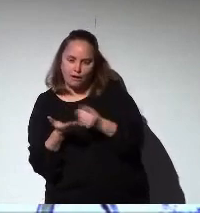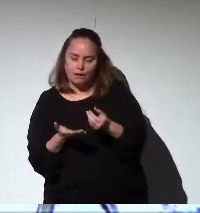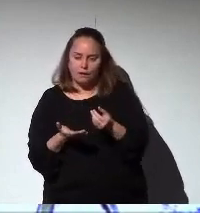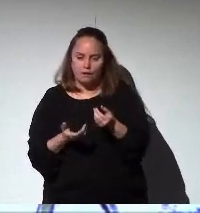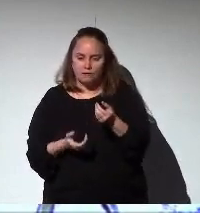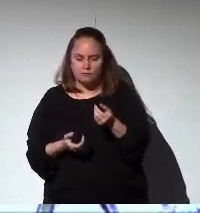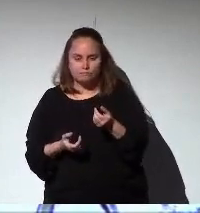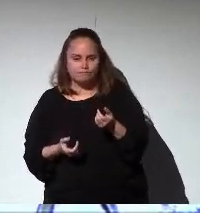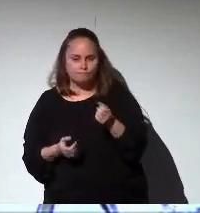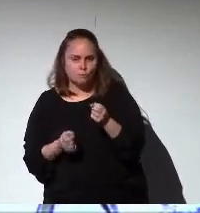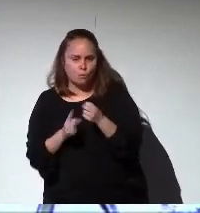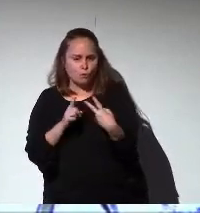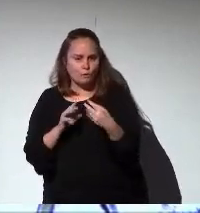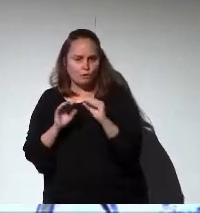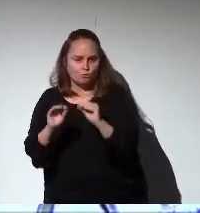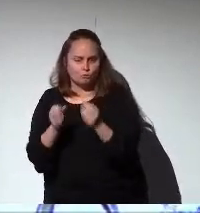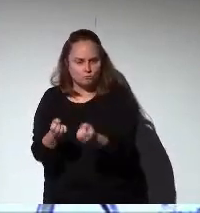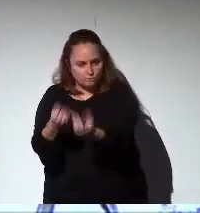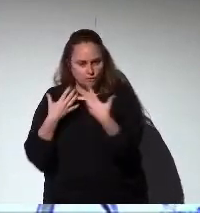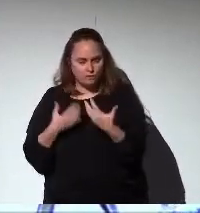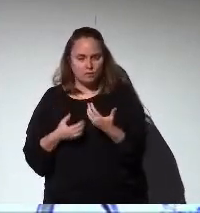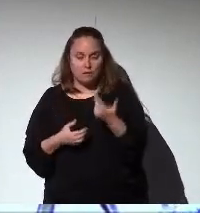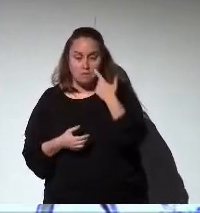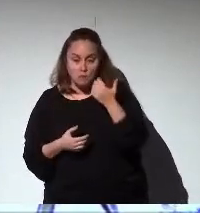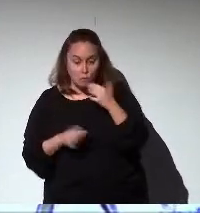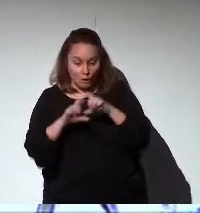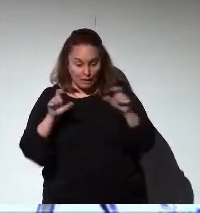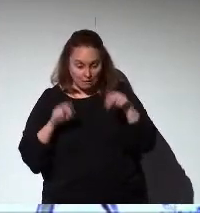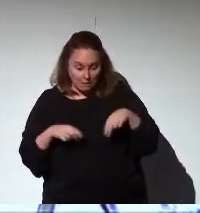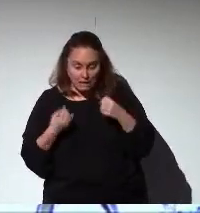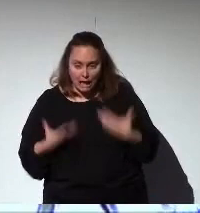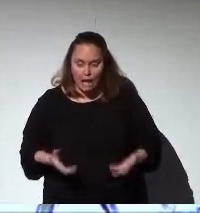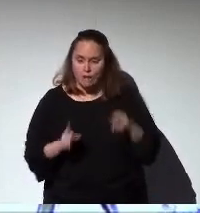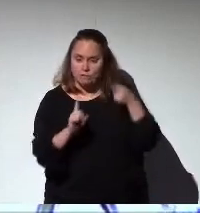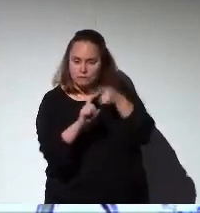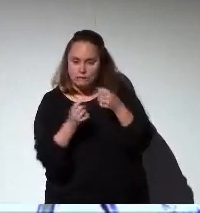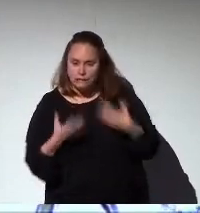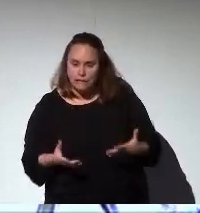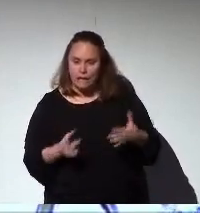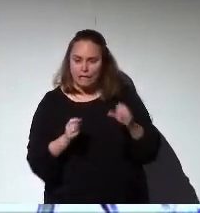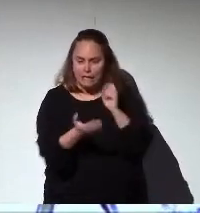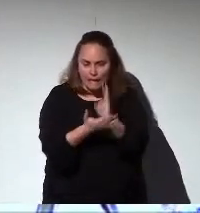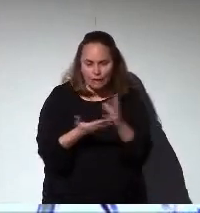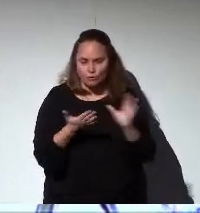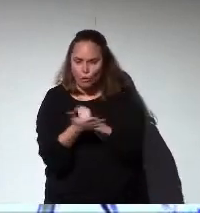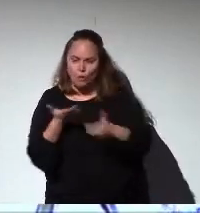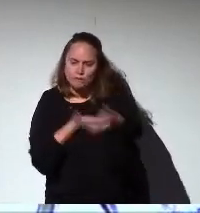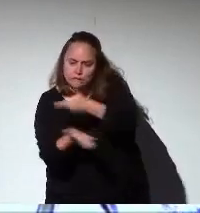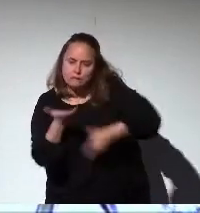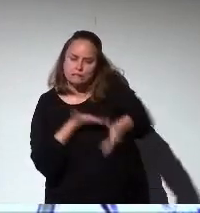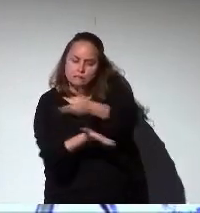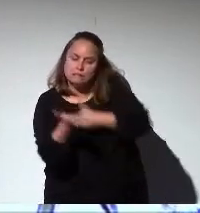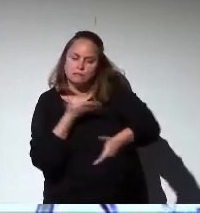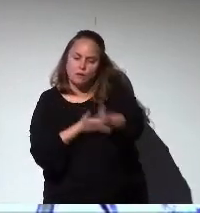los retos de su tarea en el conjunto de la organización y que ésta les considere y alimente los proyectos